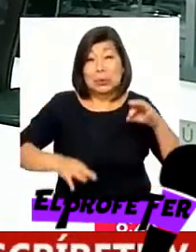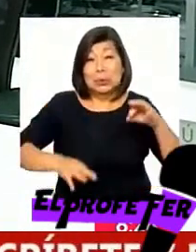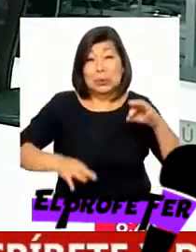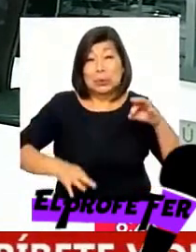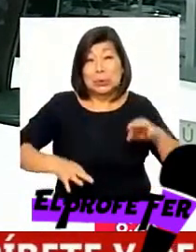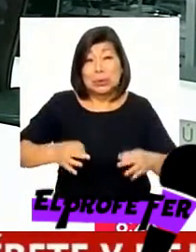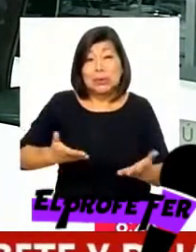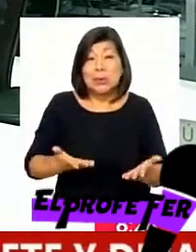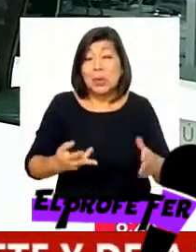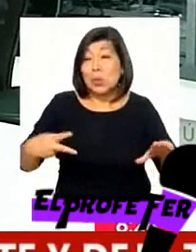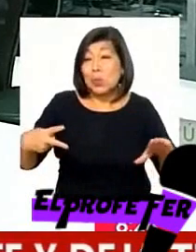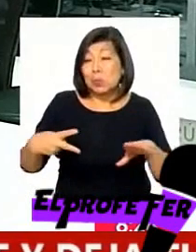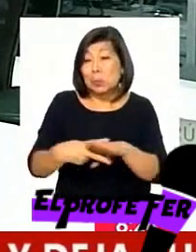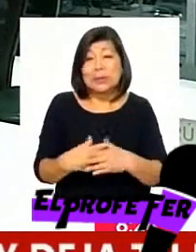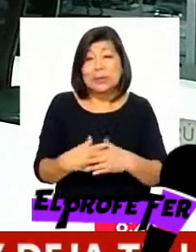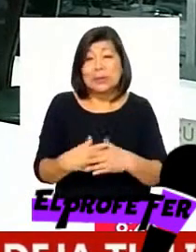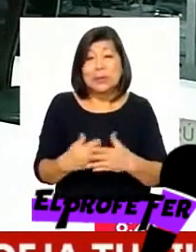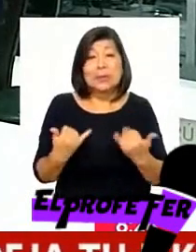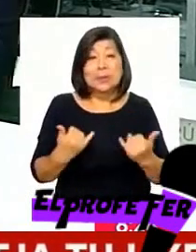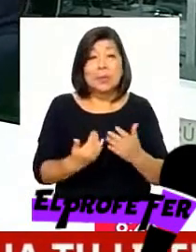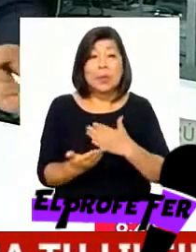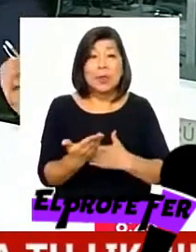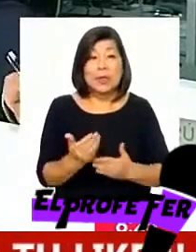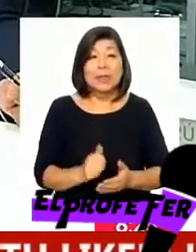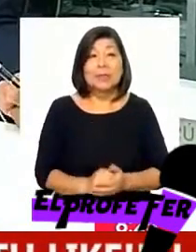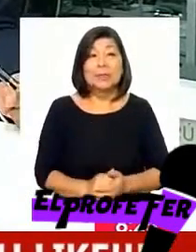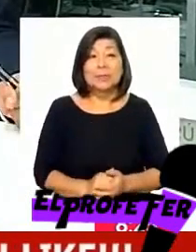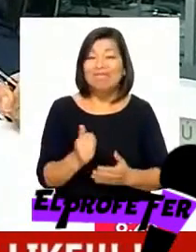lluvias se tuvo que modificar. Muy buenos días.